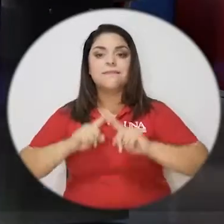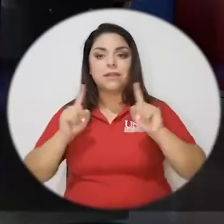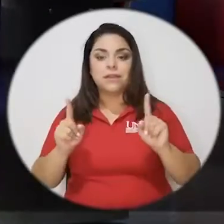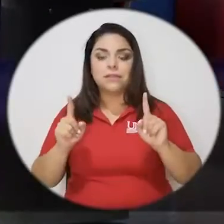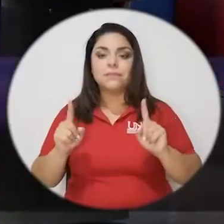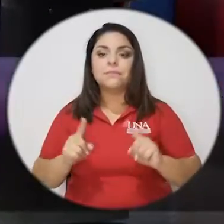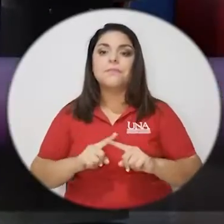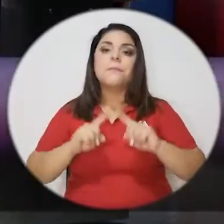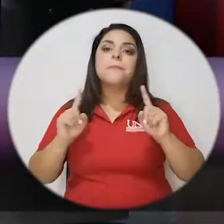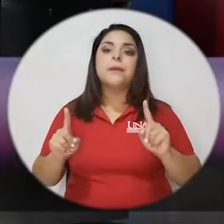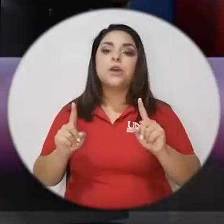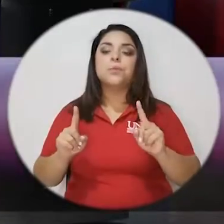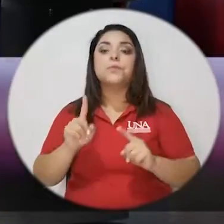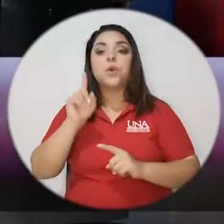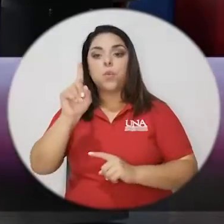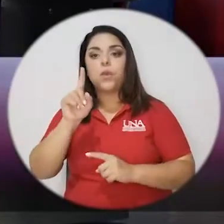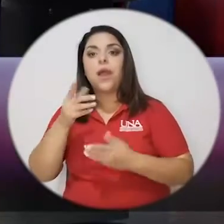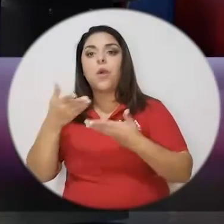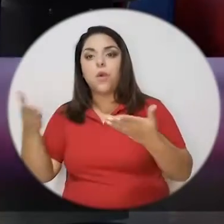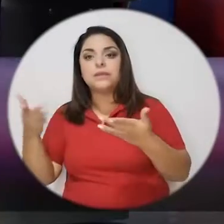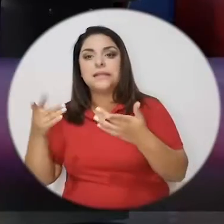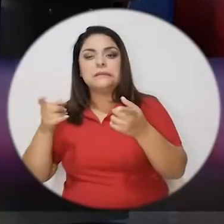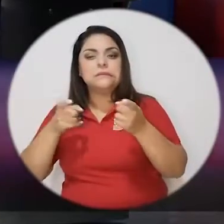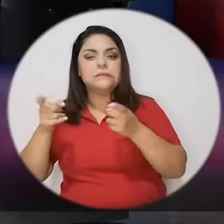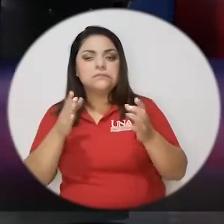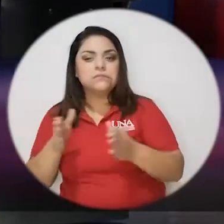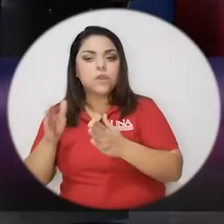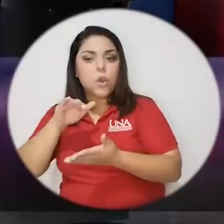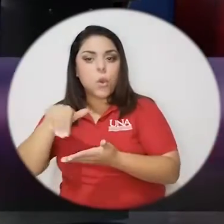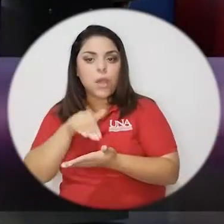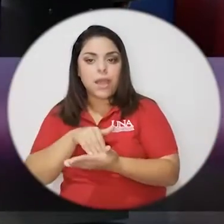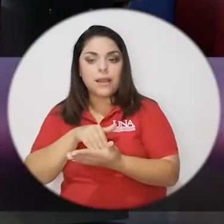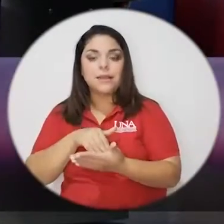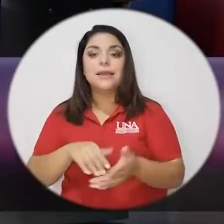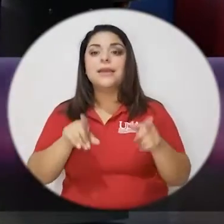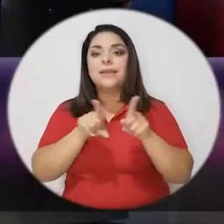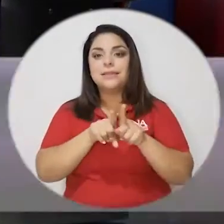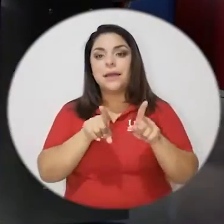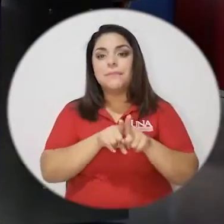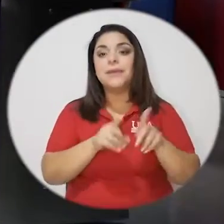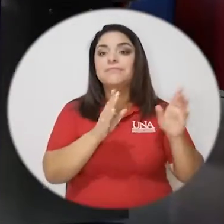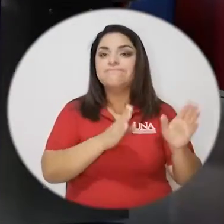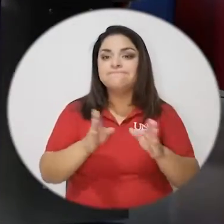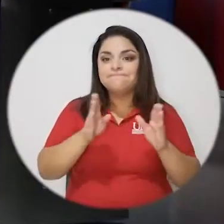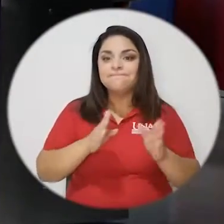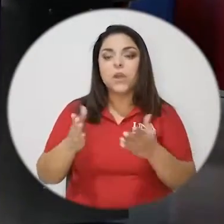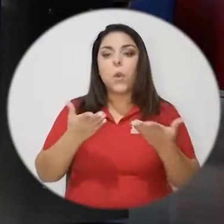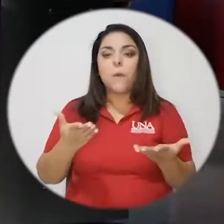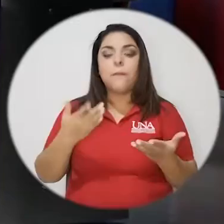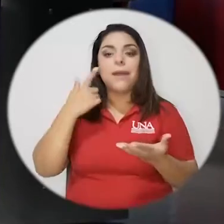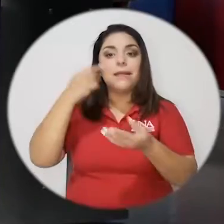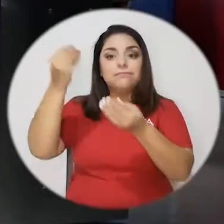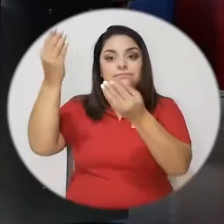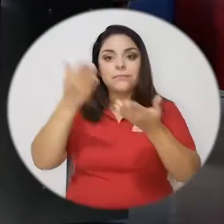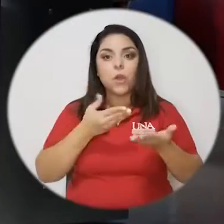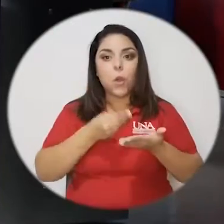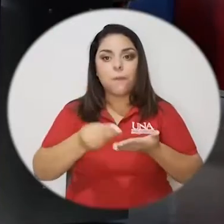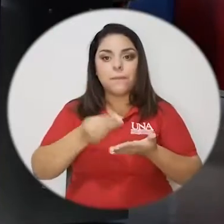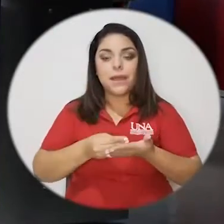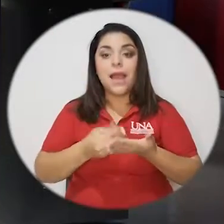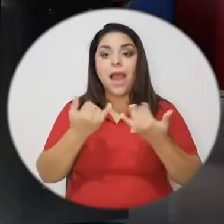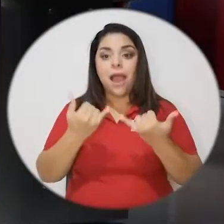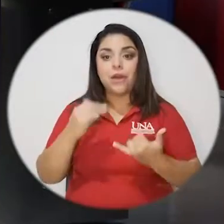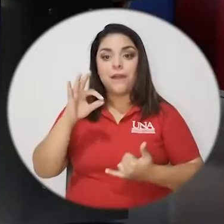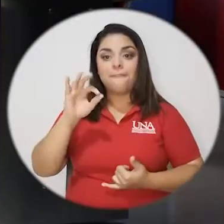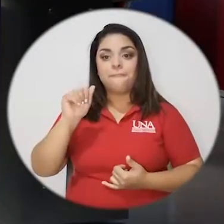logística local es una cosa. Y la otra es que también hay una logística del suplidor, ¿verdad?